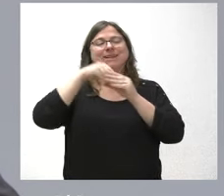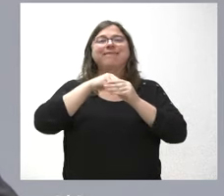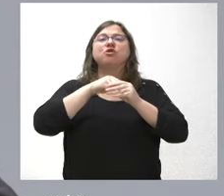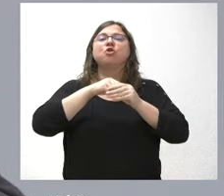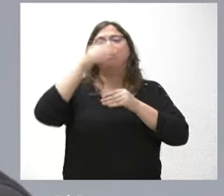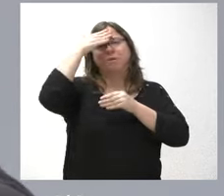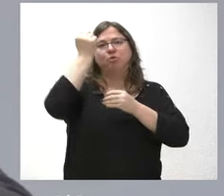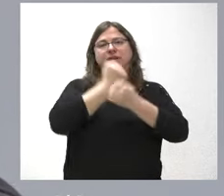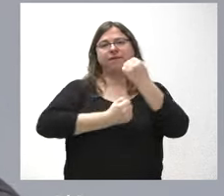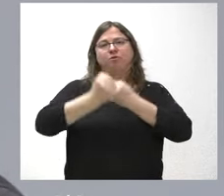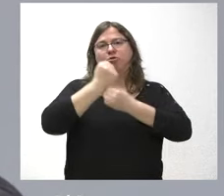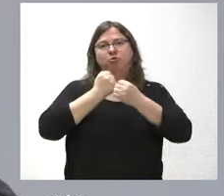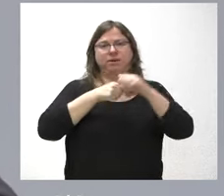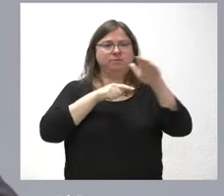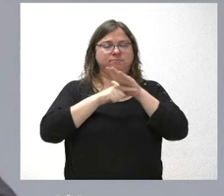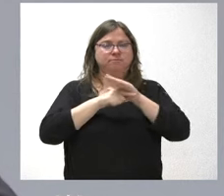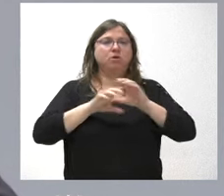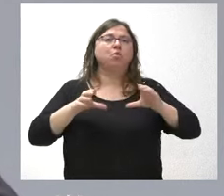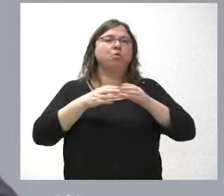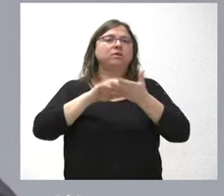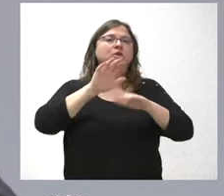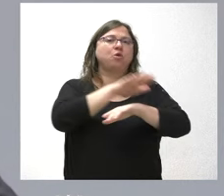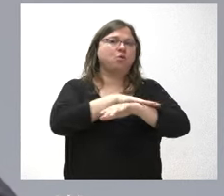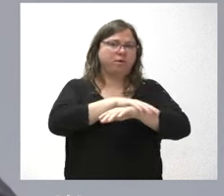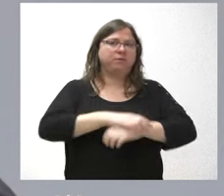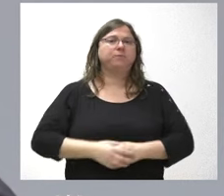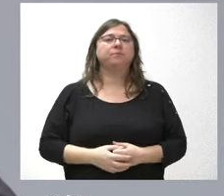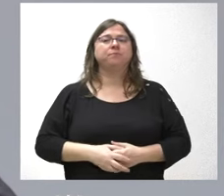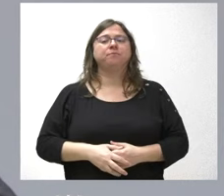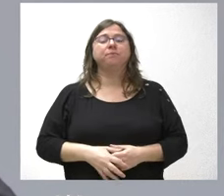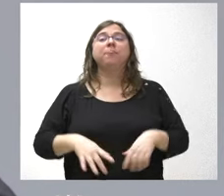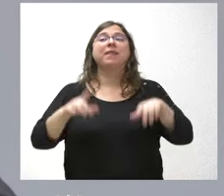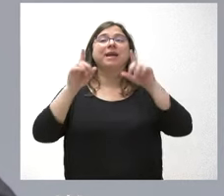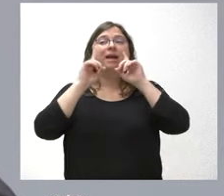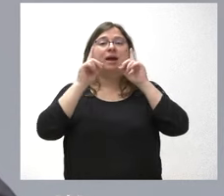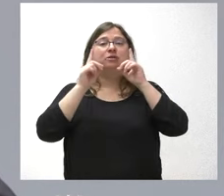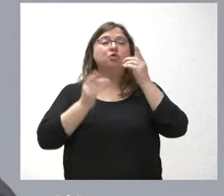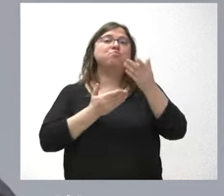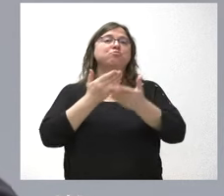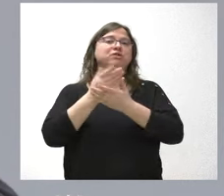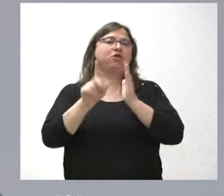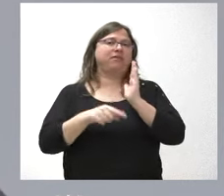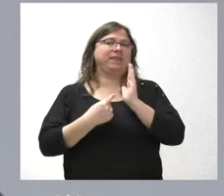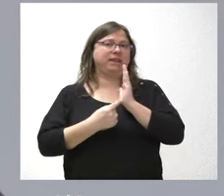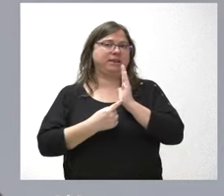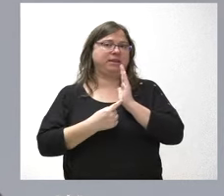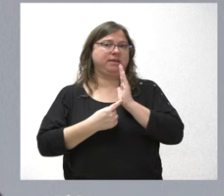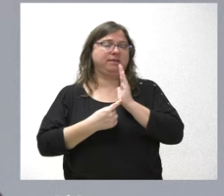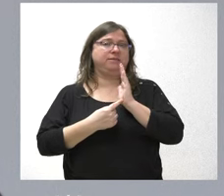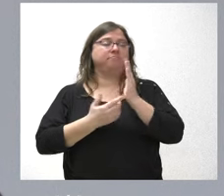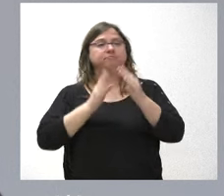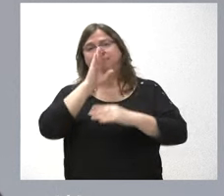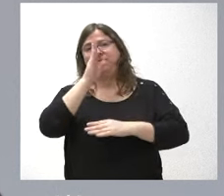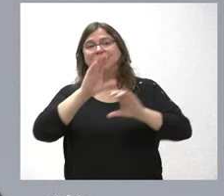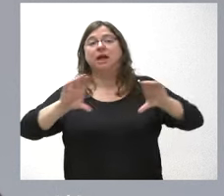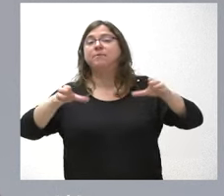incorporada, cuando lo tramita la propia Junta, el propio Gobierno regional. En el caso de las proposiciones de ley, como se presentan directamente por los grupos